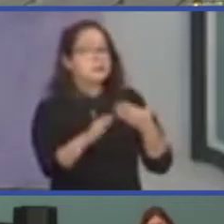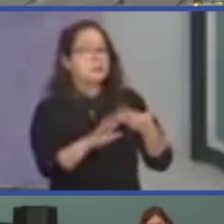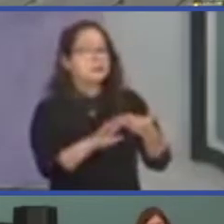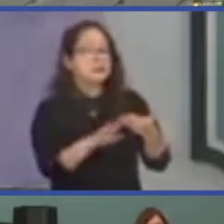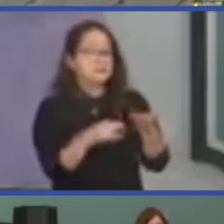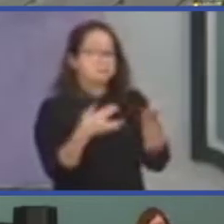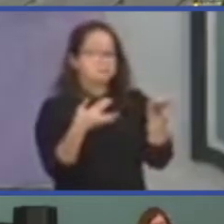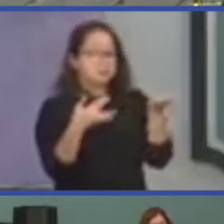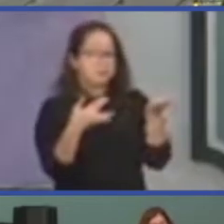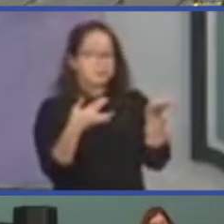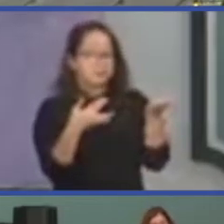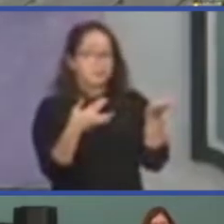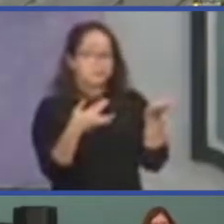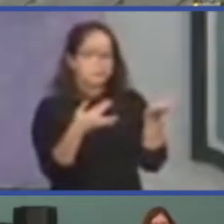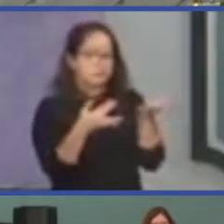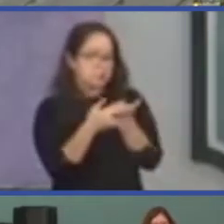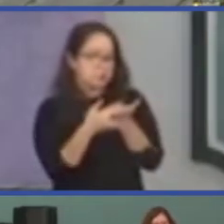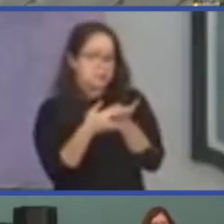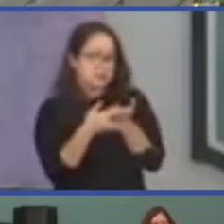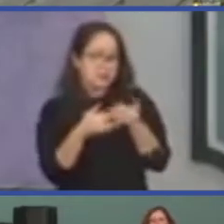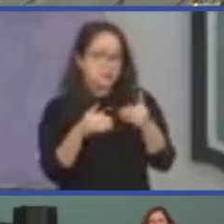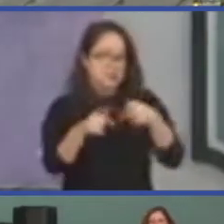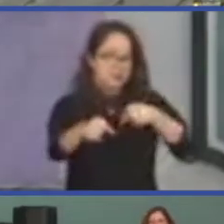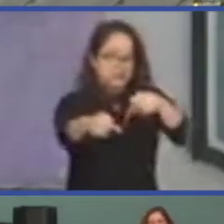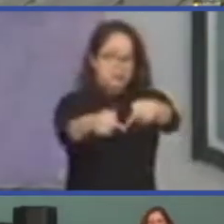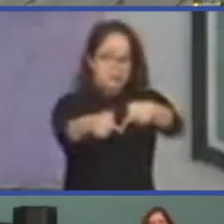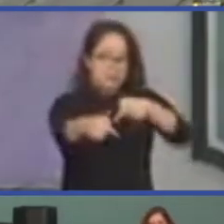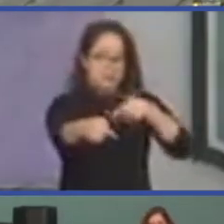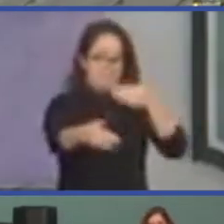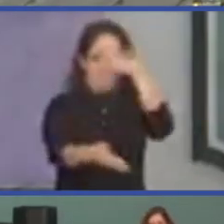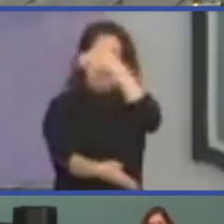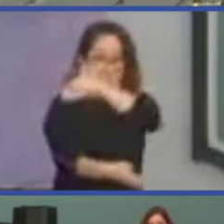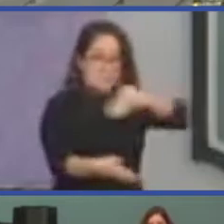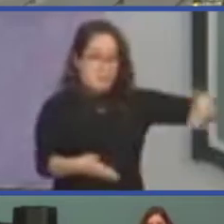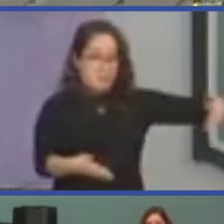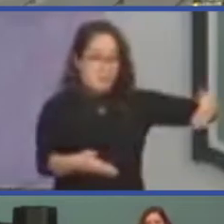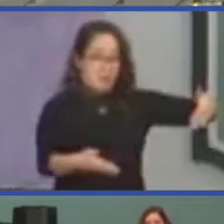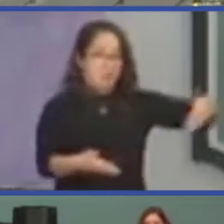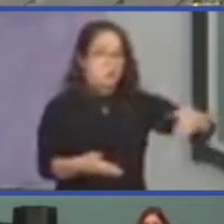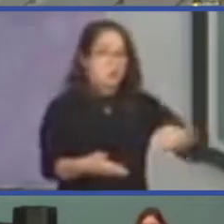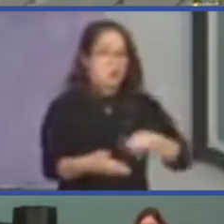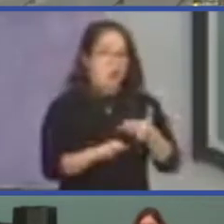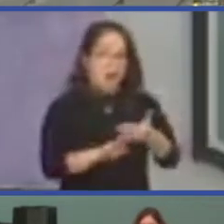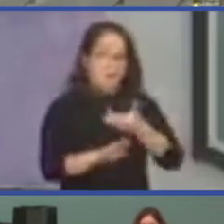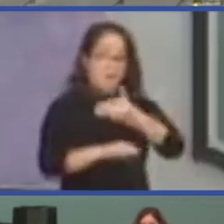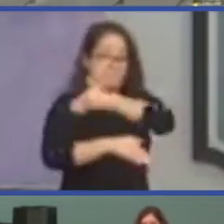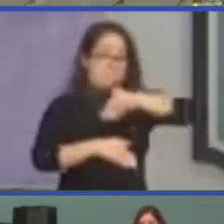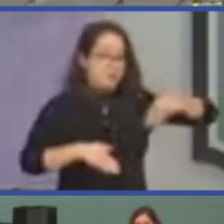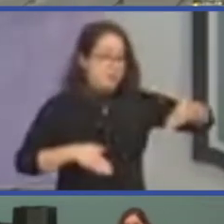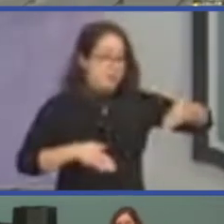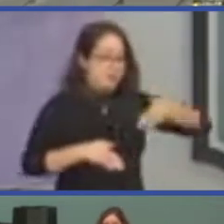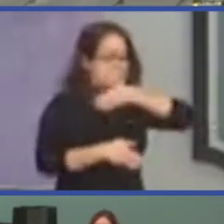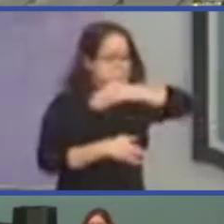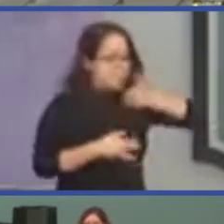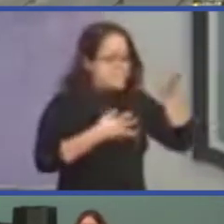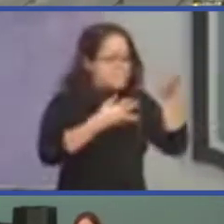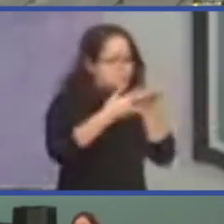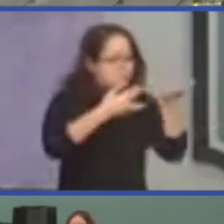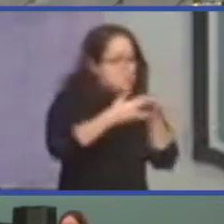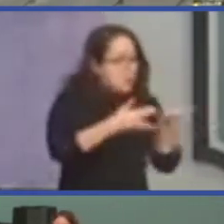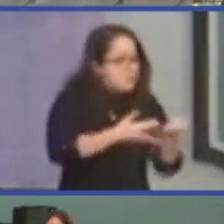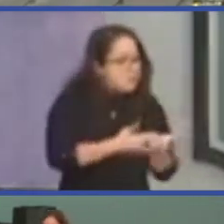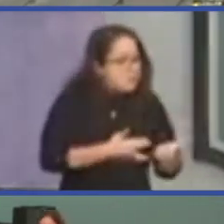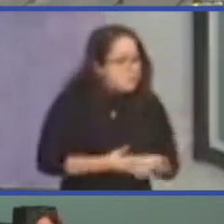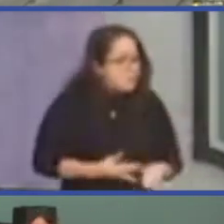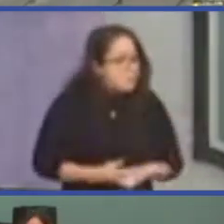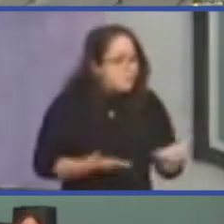no sé del espacio de aquí a la meta y antes tiene que recorrer la mitad y luego antes que eso la mitad y la mitad y la mitad y la mitad un número